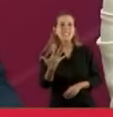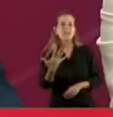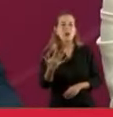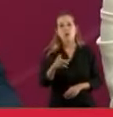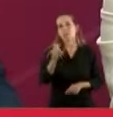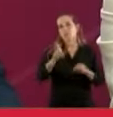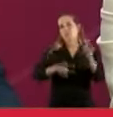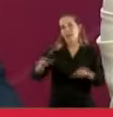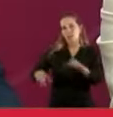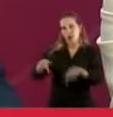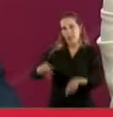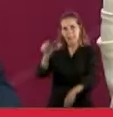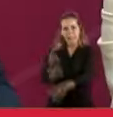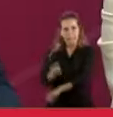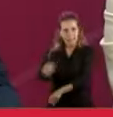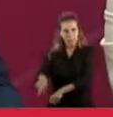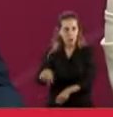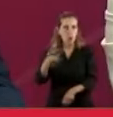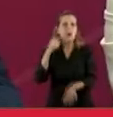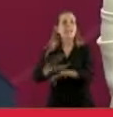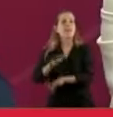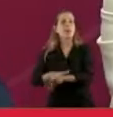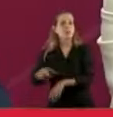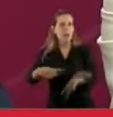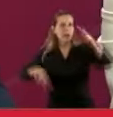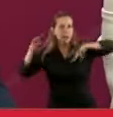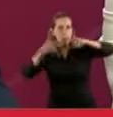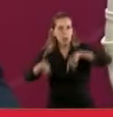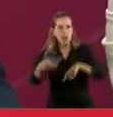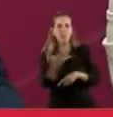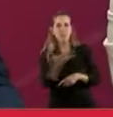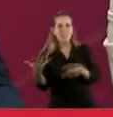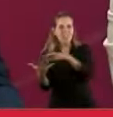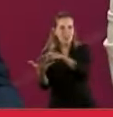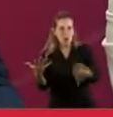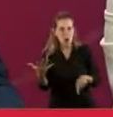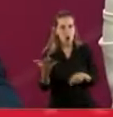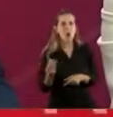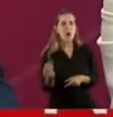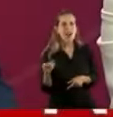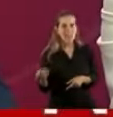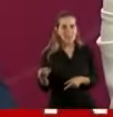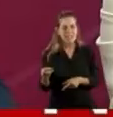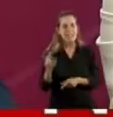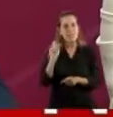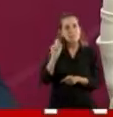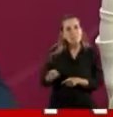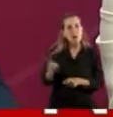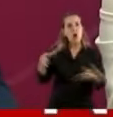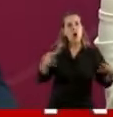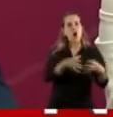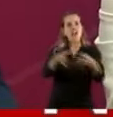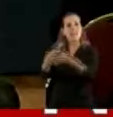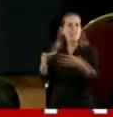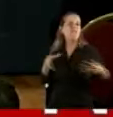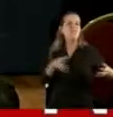5 cobardes hechos una lógica, que la lógica es que ellos, las organizaciones